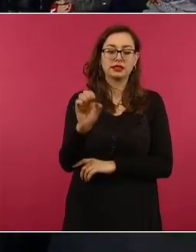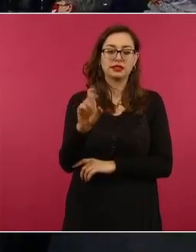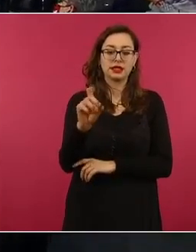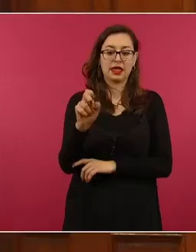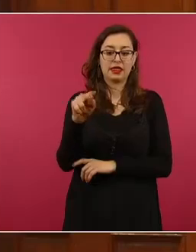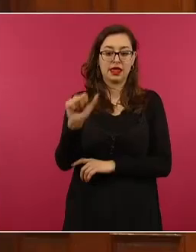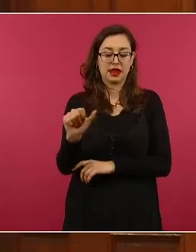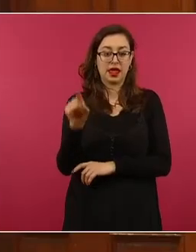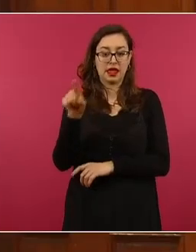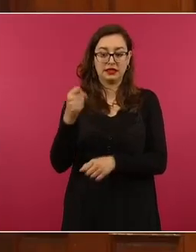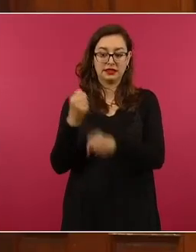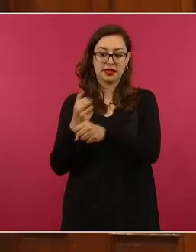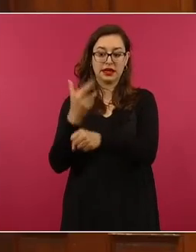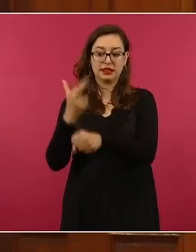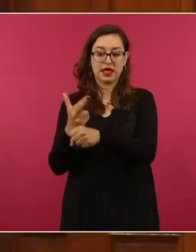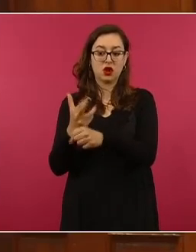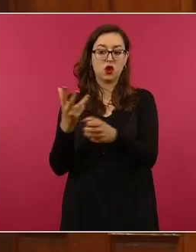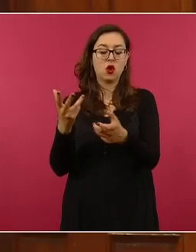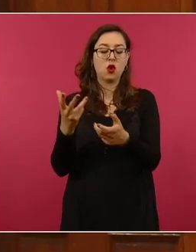Calderón,